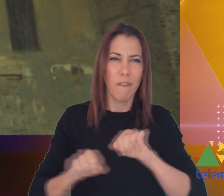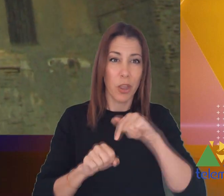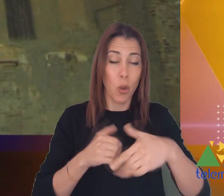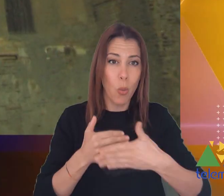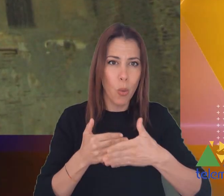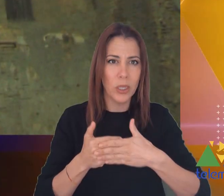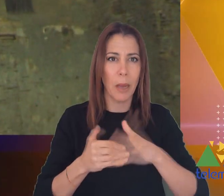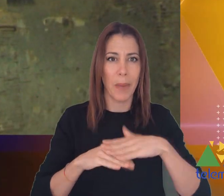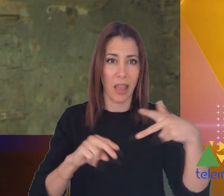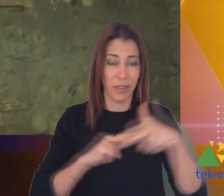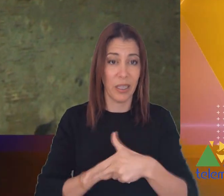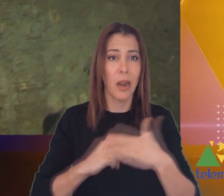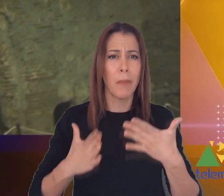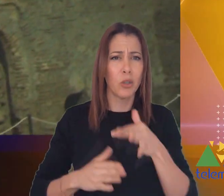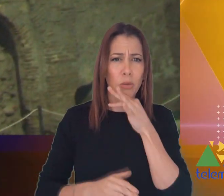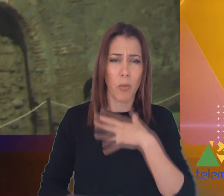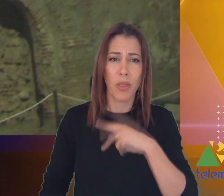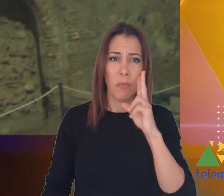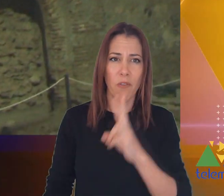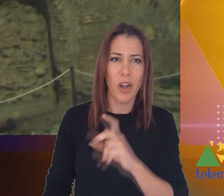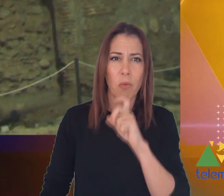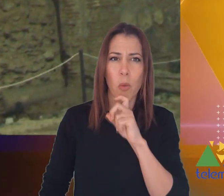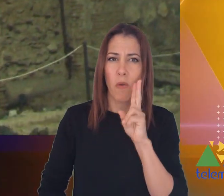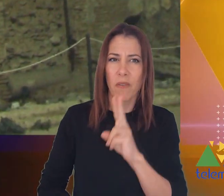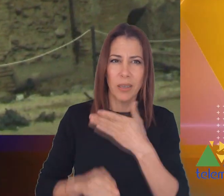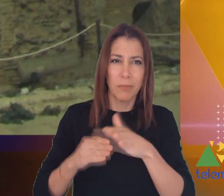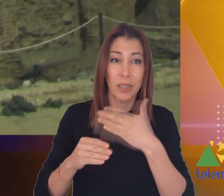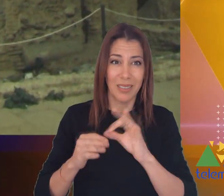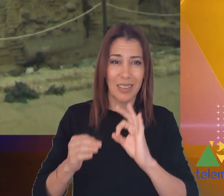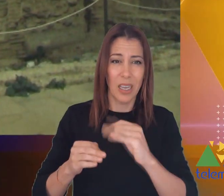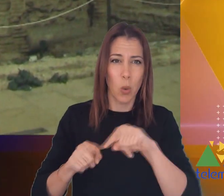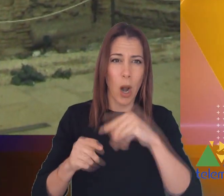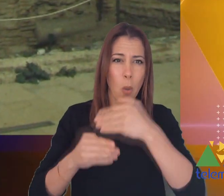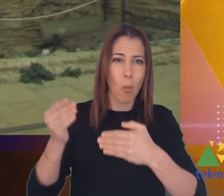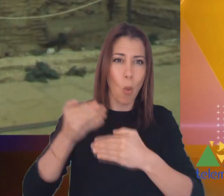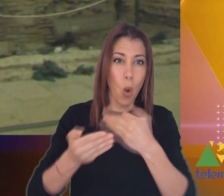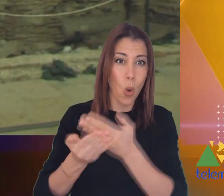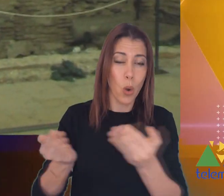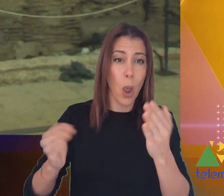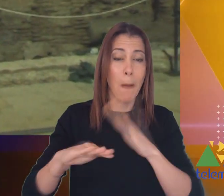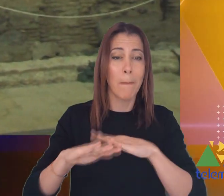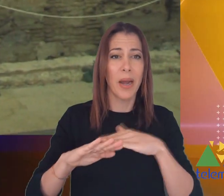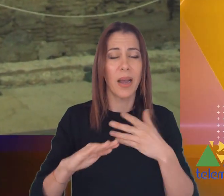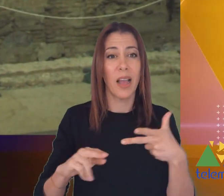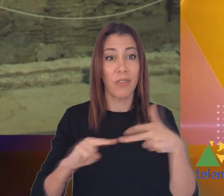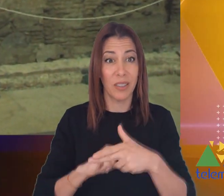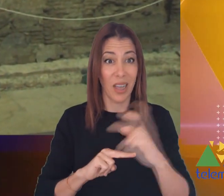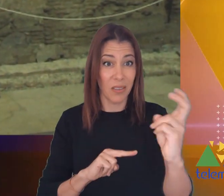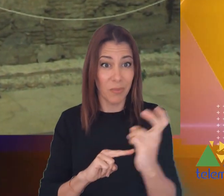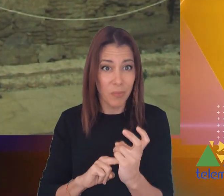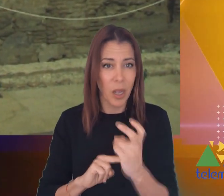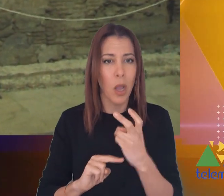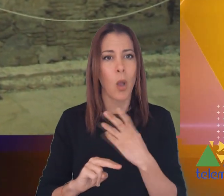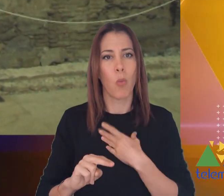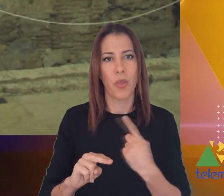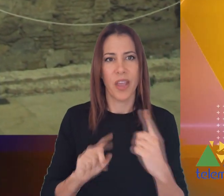puerta para evitar. Incluso todavía se puede ver cómo quedan los restos de un muro otra vez, para evitar que los atacantes